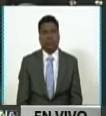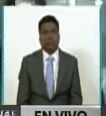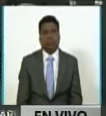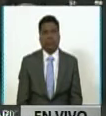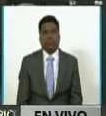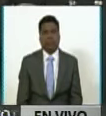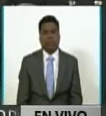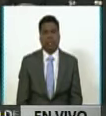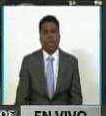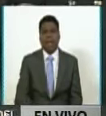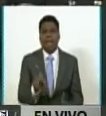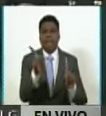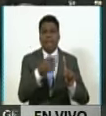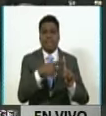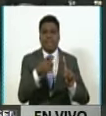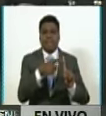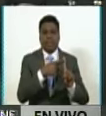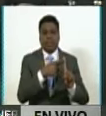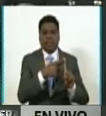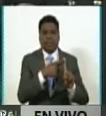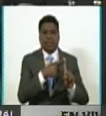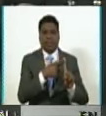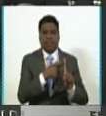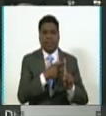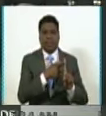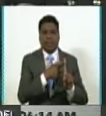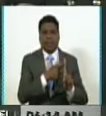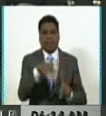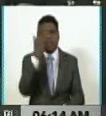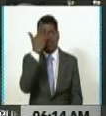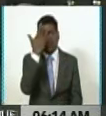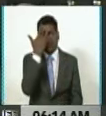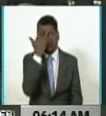Un primero de febrero de 1817.